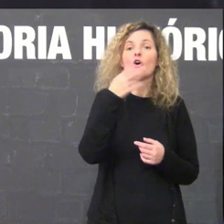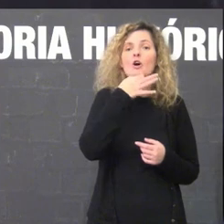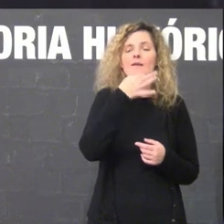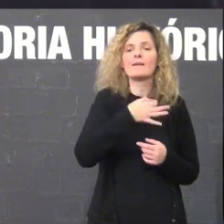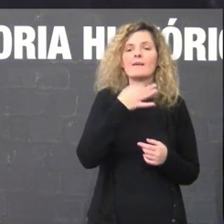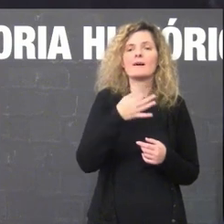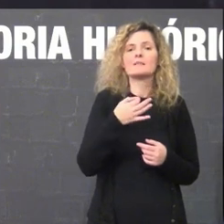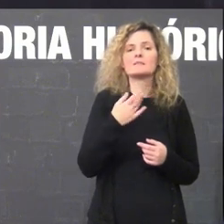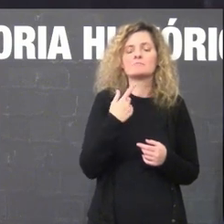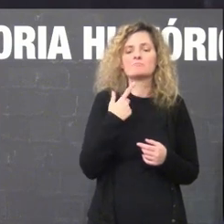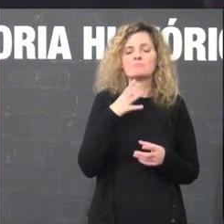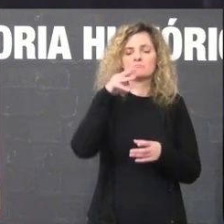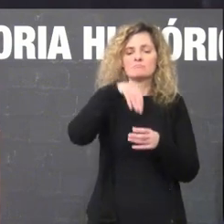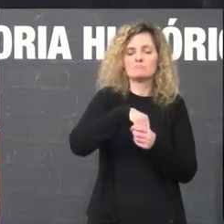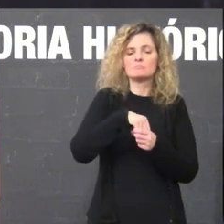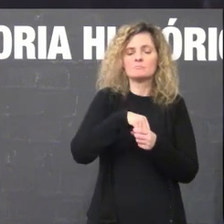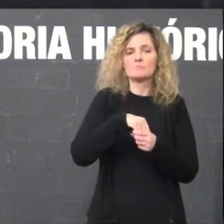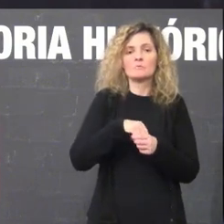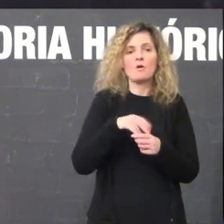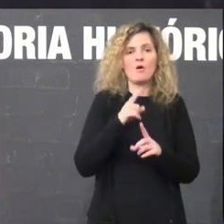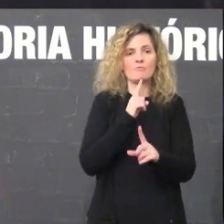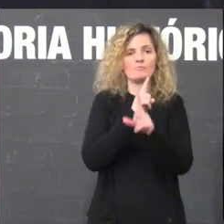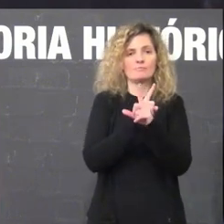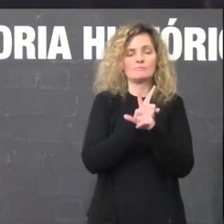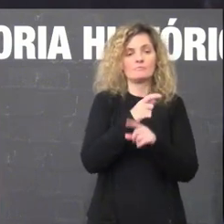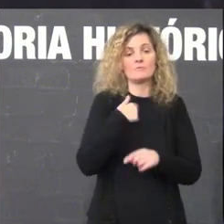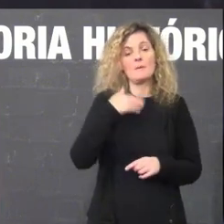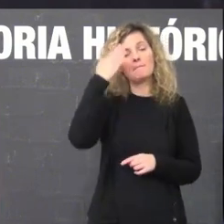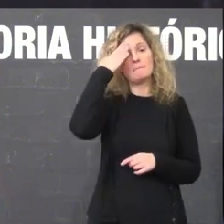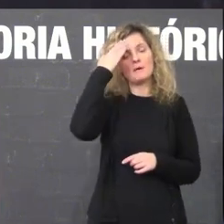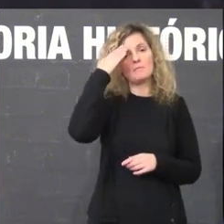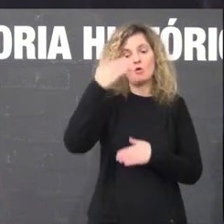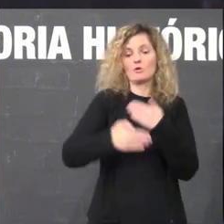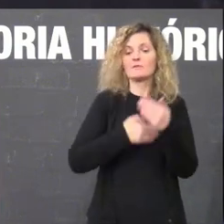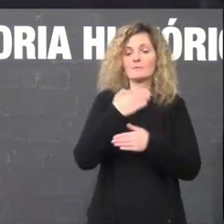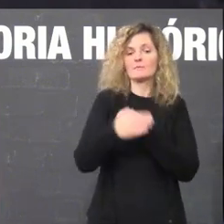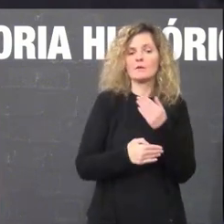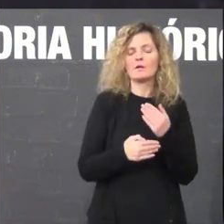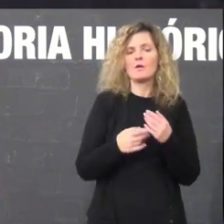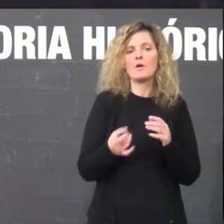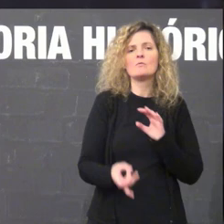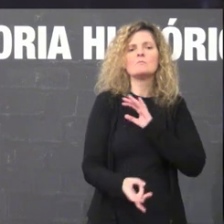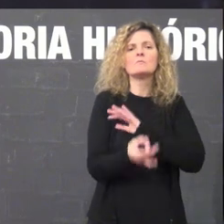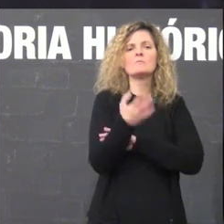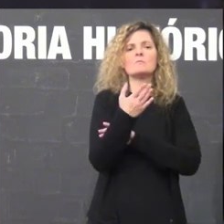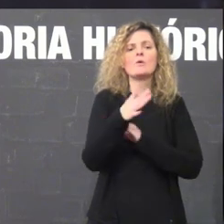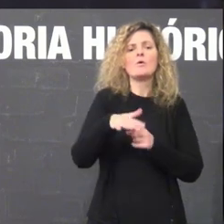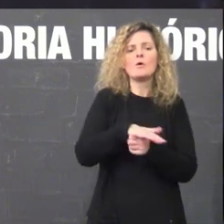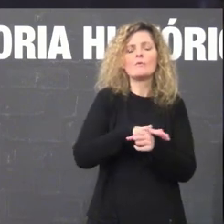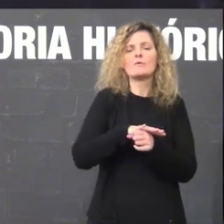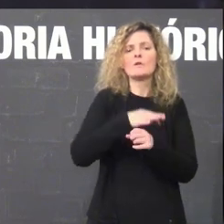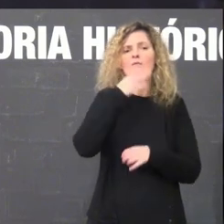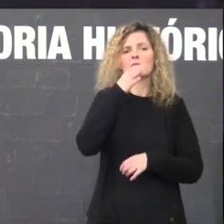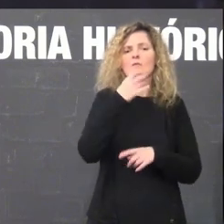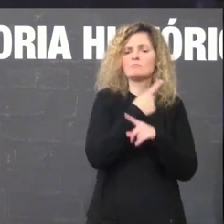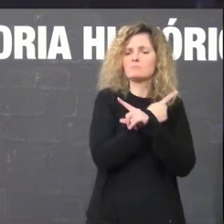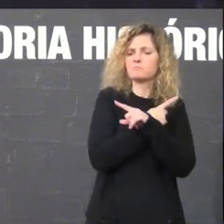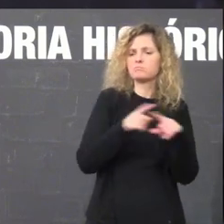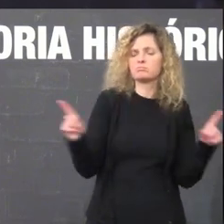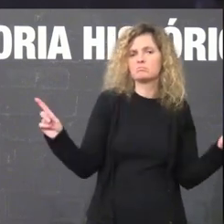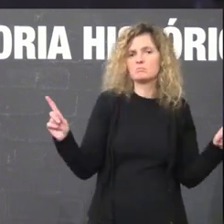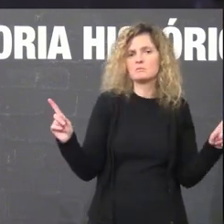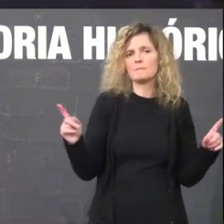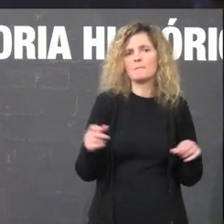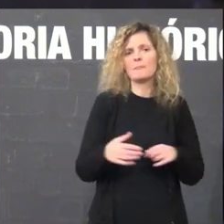que quiso instalar Pues el adversario de todo ese proceso memorialista y que daban lugar a un relato completamente diferente